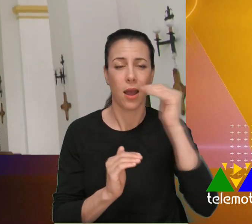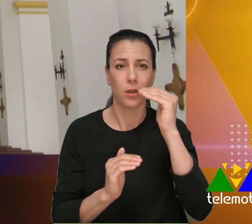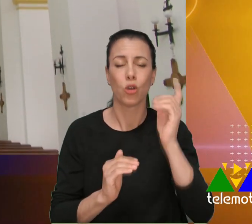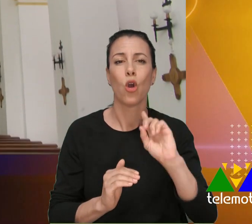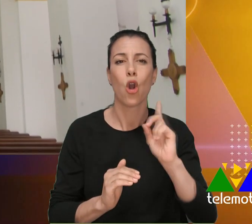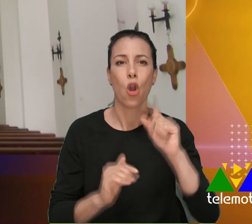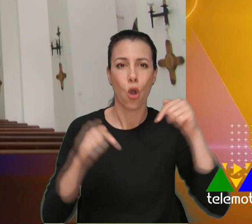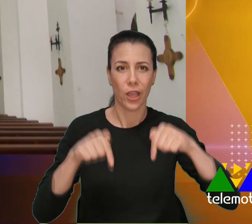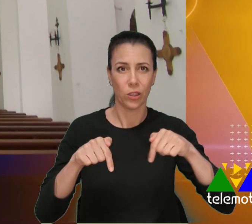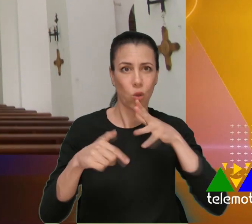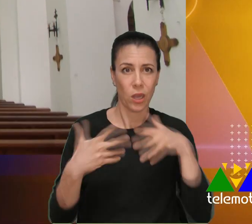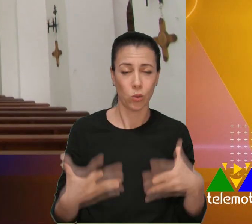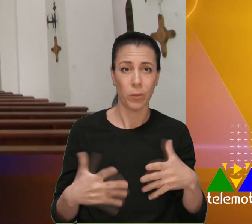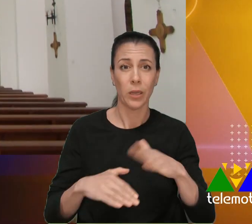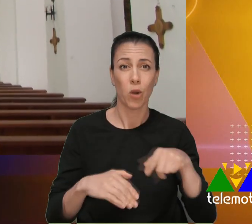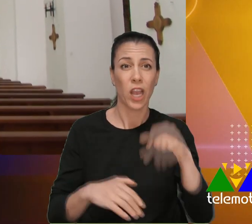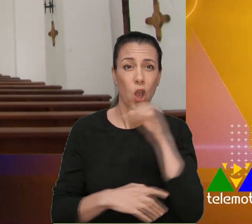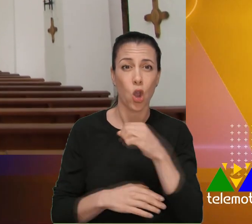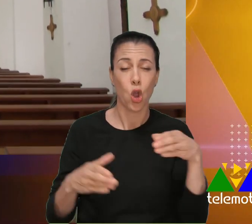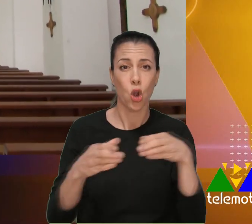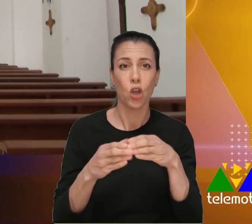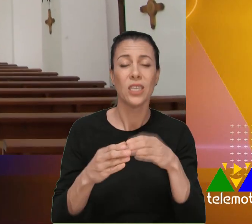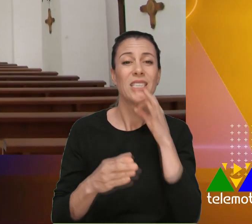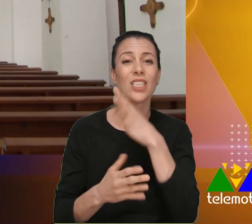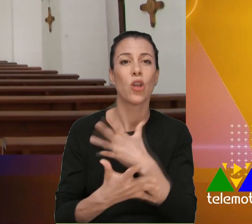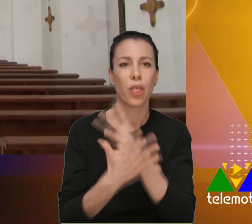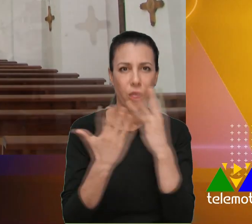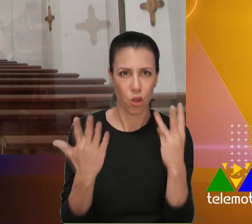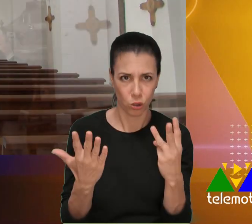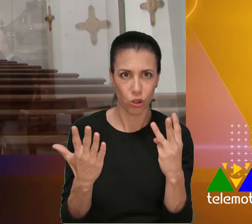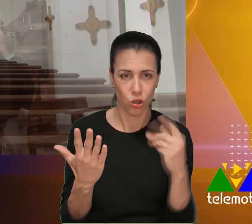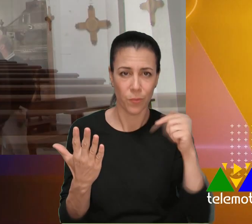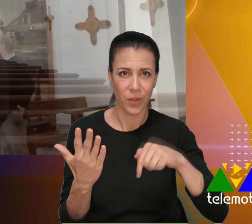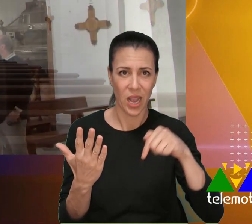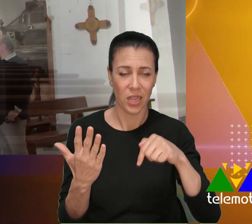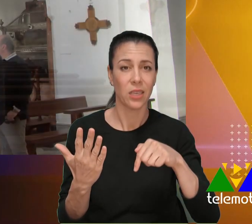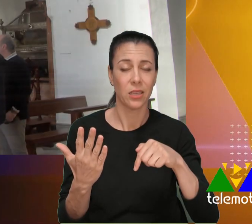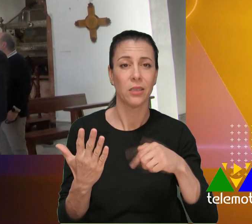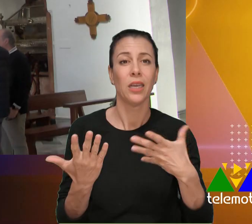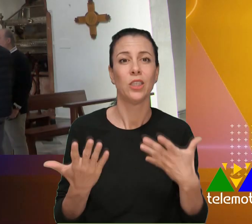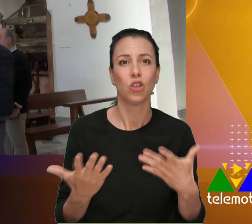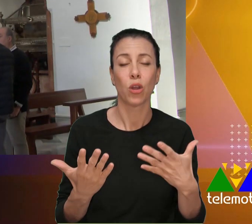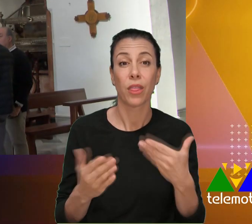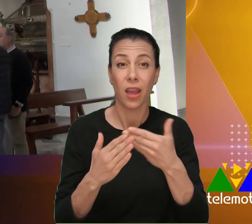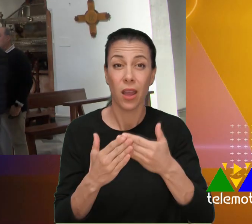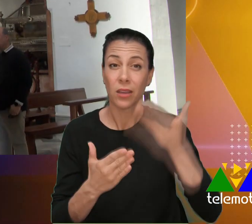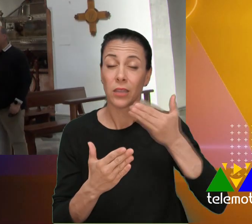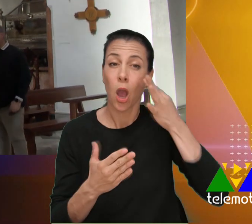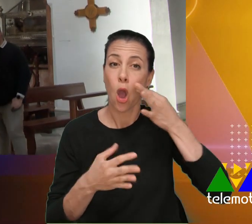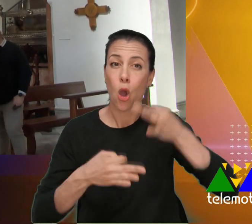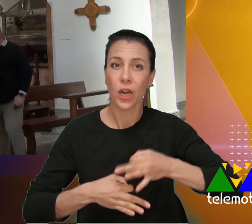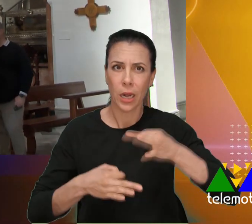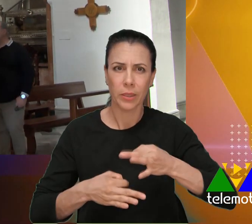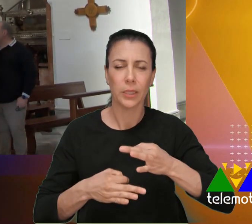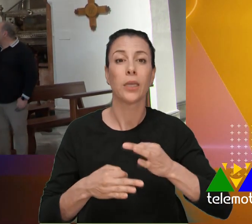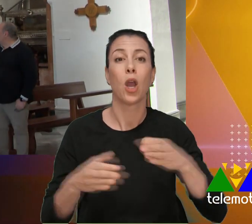No esto que tenemos aquí, porque este coro es del siglo XVIII. Esta parte, este coro que se hace aquí es del siglo XVIII. Originariamente el coro estaba